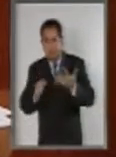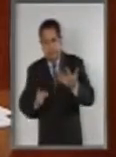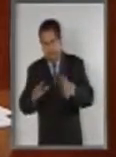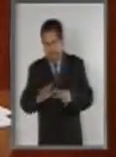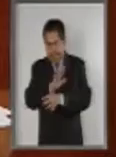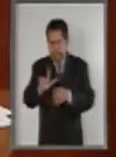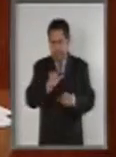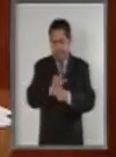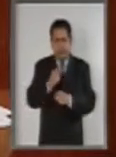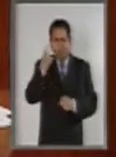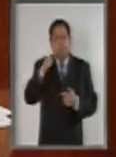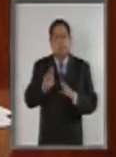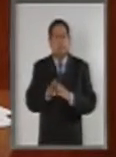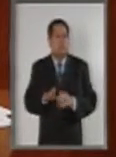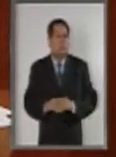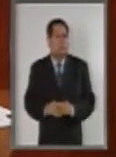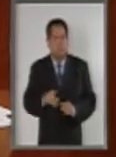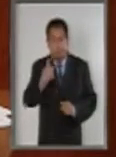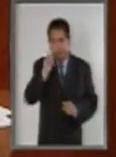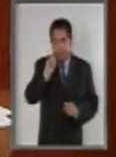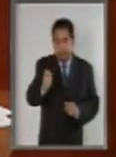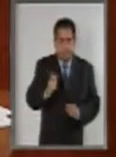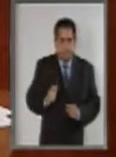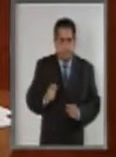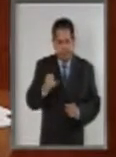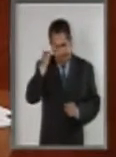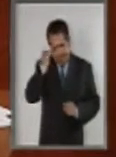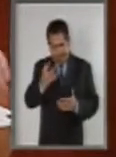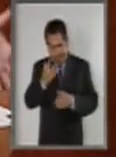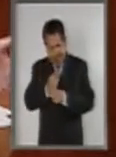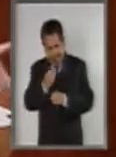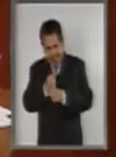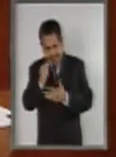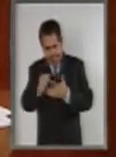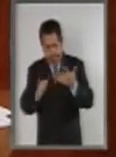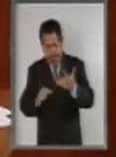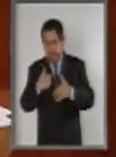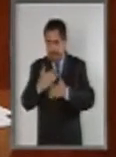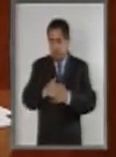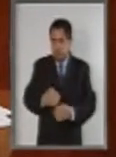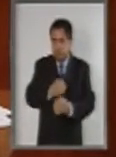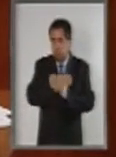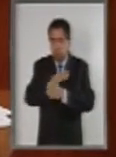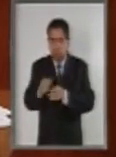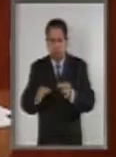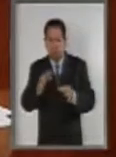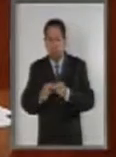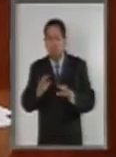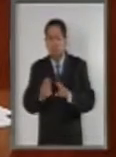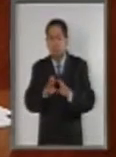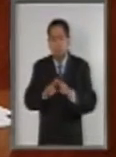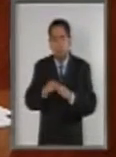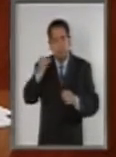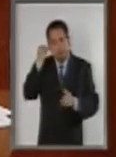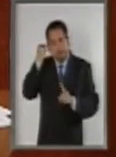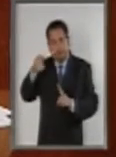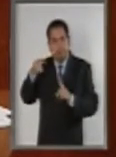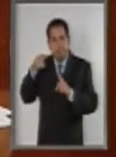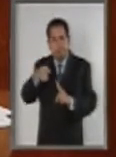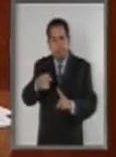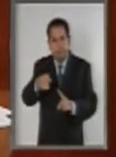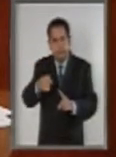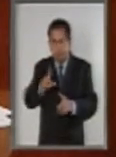reforma? Lo que pretendemos es consolidar un modelo de educación basado en el principio